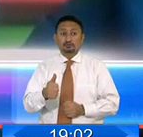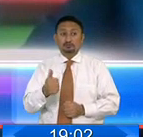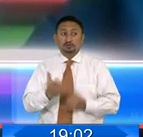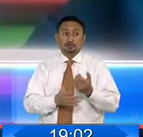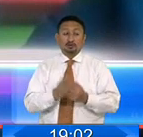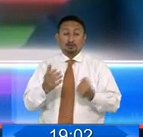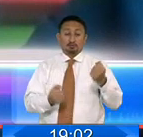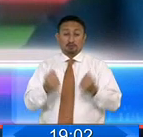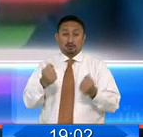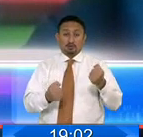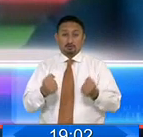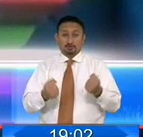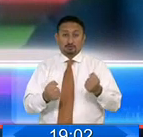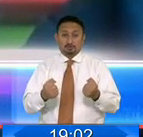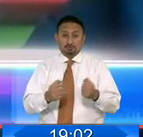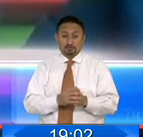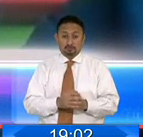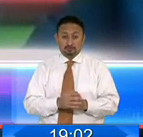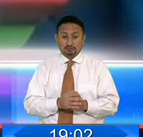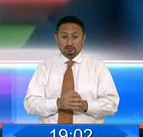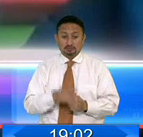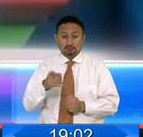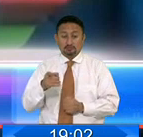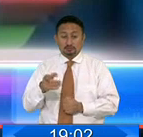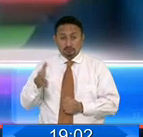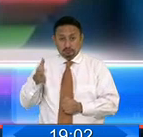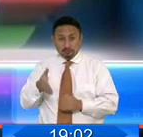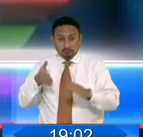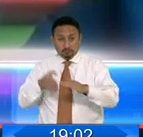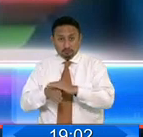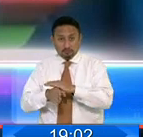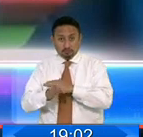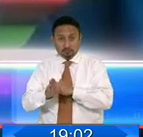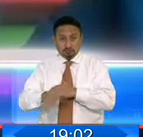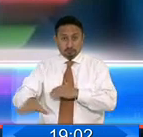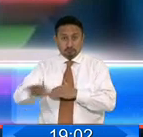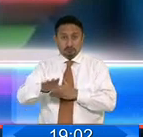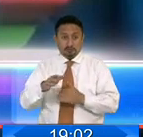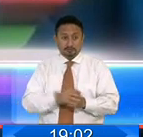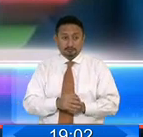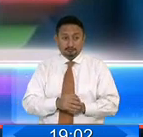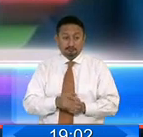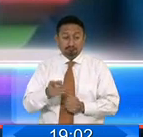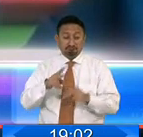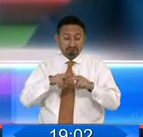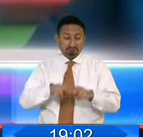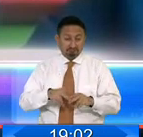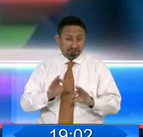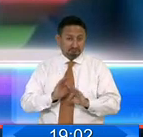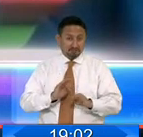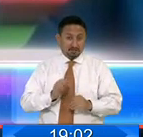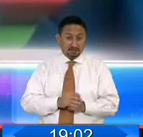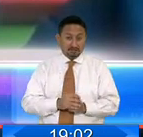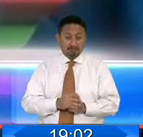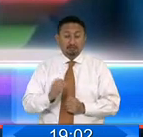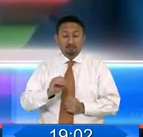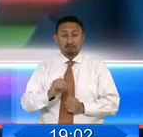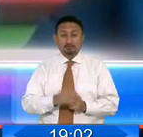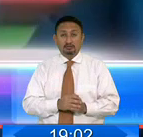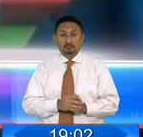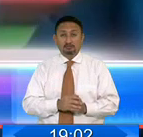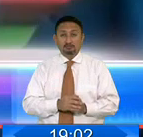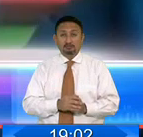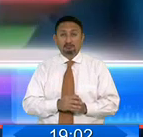ser vehículos que ingresan extrañamente a los centros carcelarios y no son revisados pueden haber entrado por